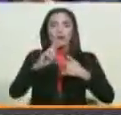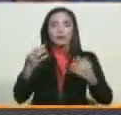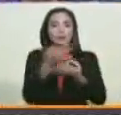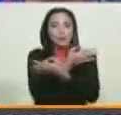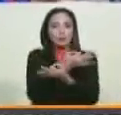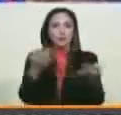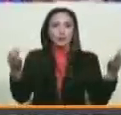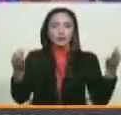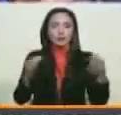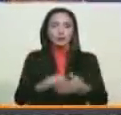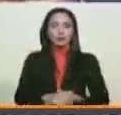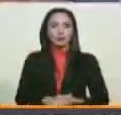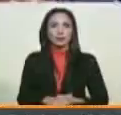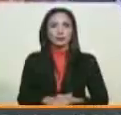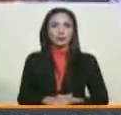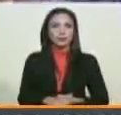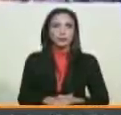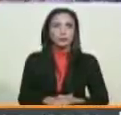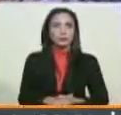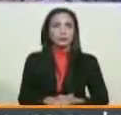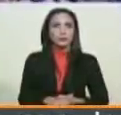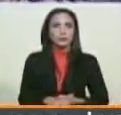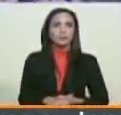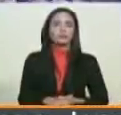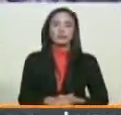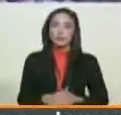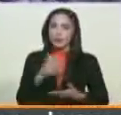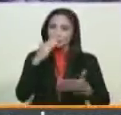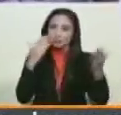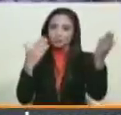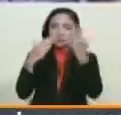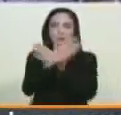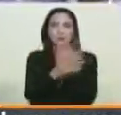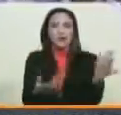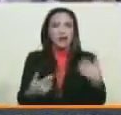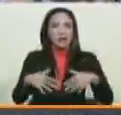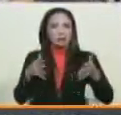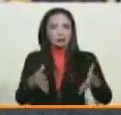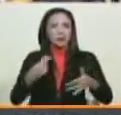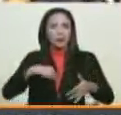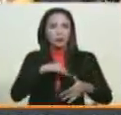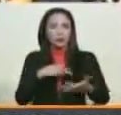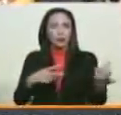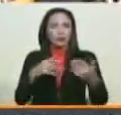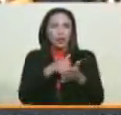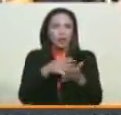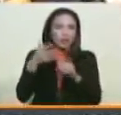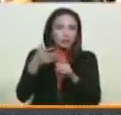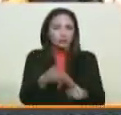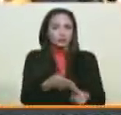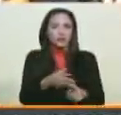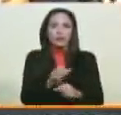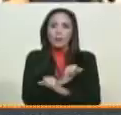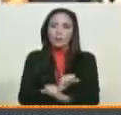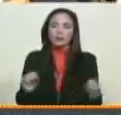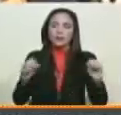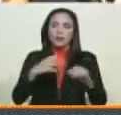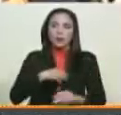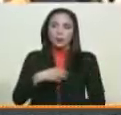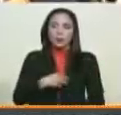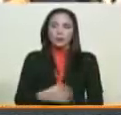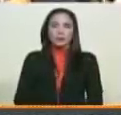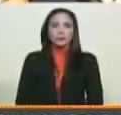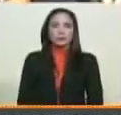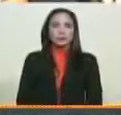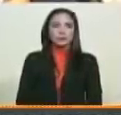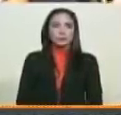que seremos por siempre, que nada nos va a detener, nada, absolutamente nada. Así que